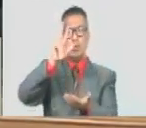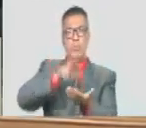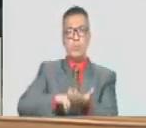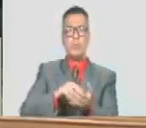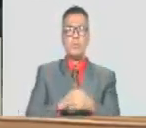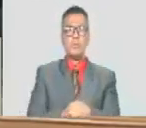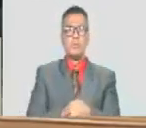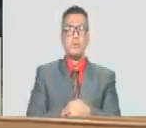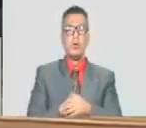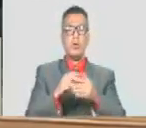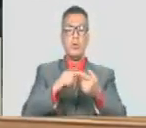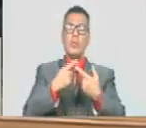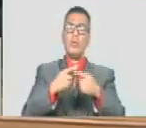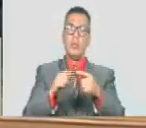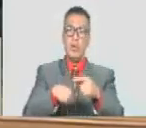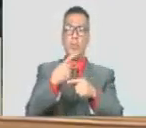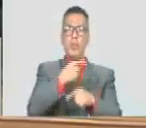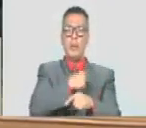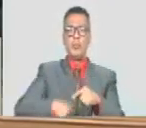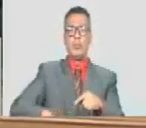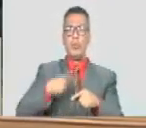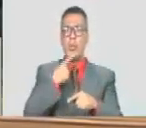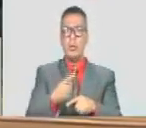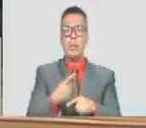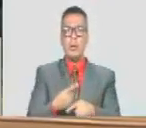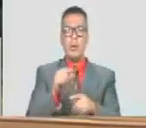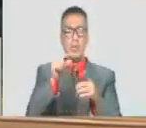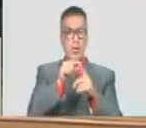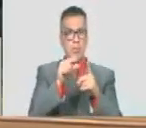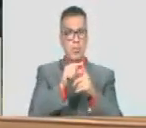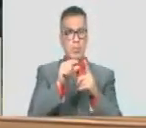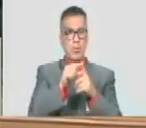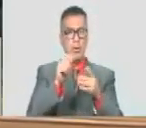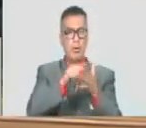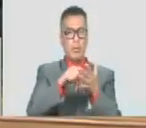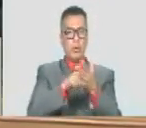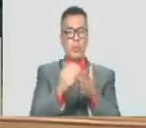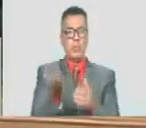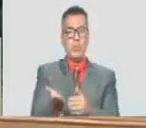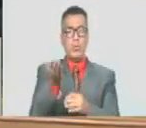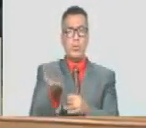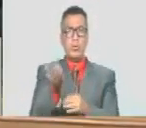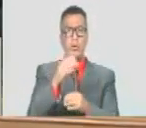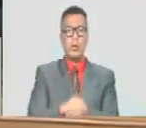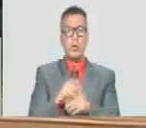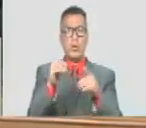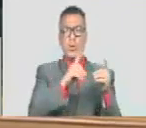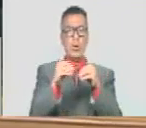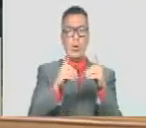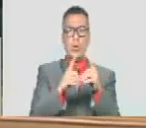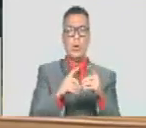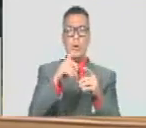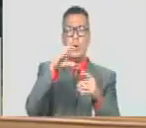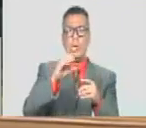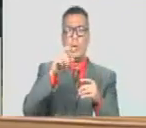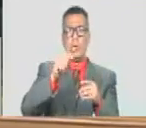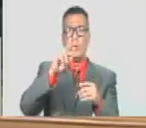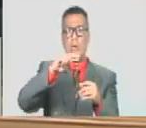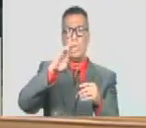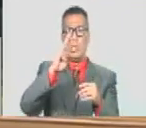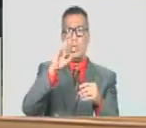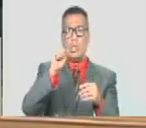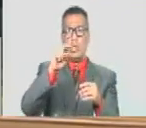aprobada. Seguidamente, el presidente cedió el derecho de palabra para puntos de información a los diputados Cristóbal